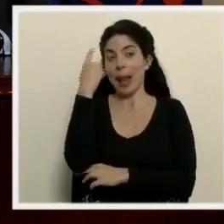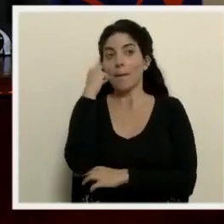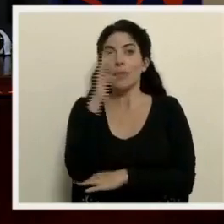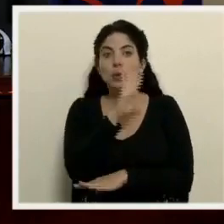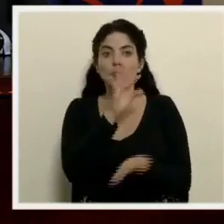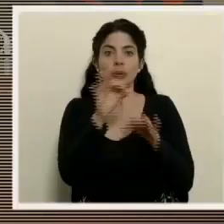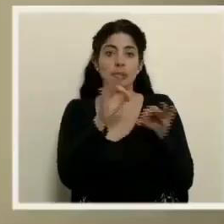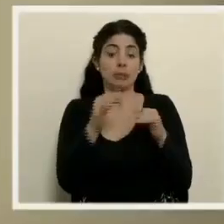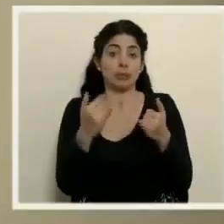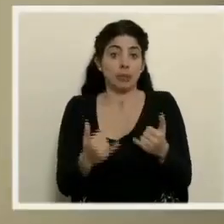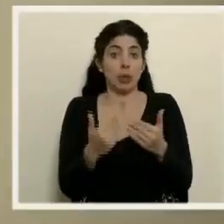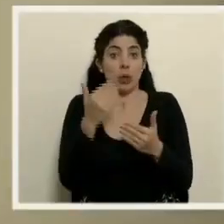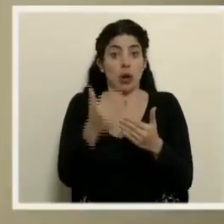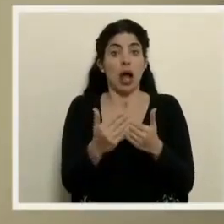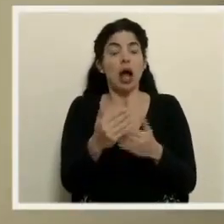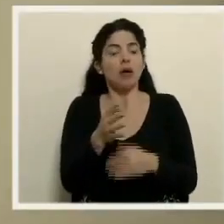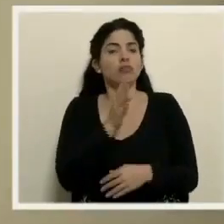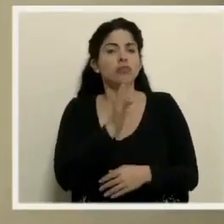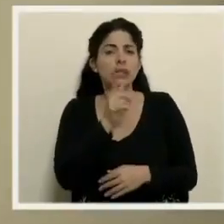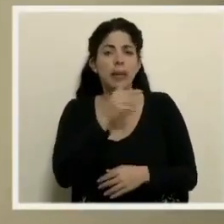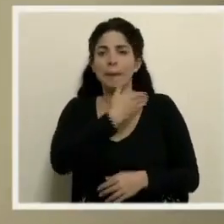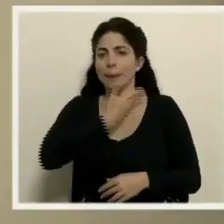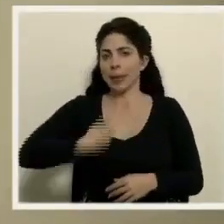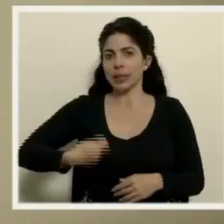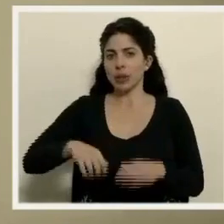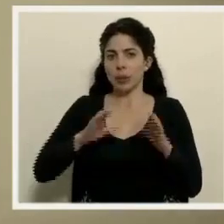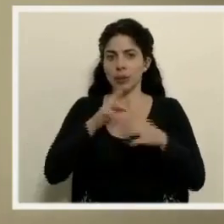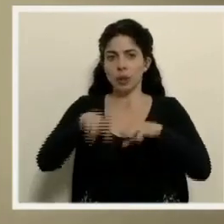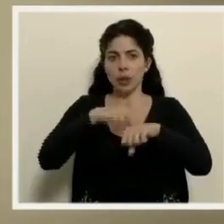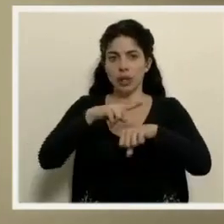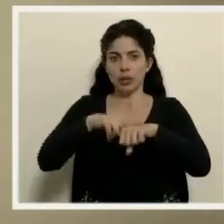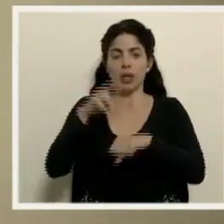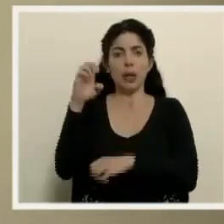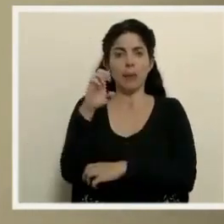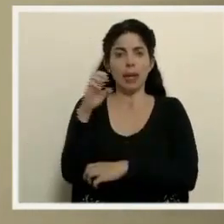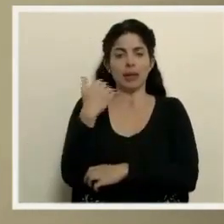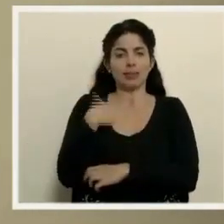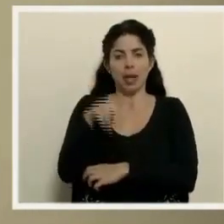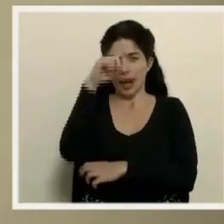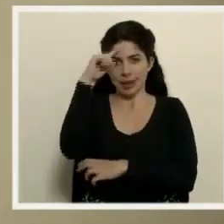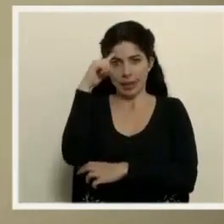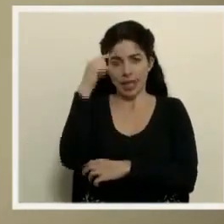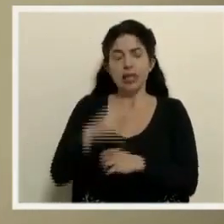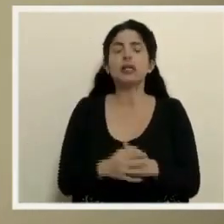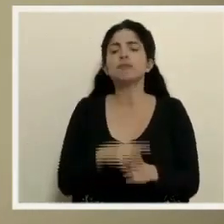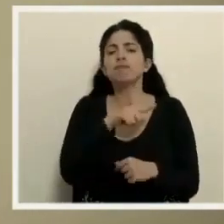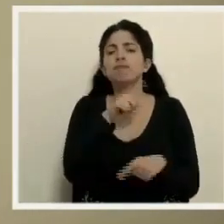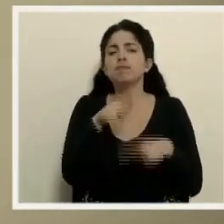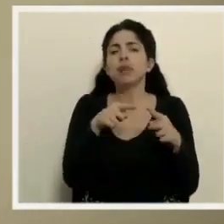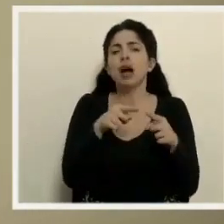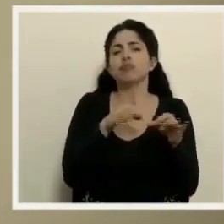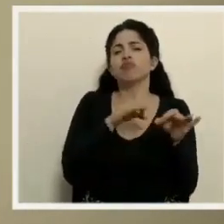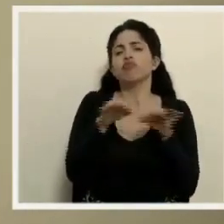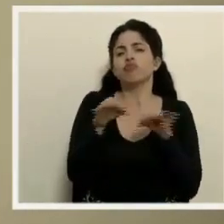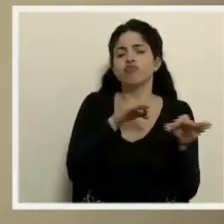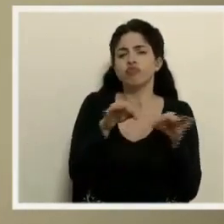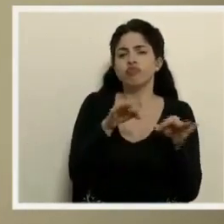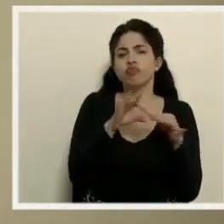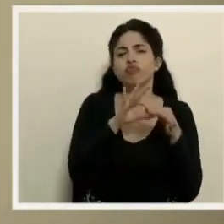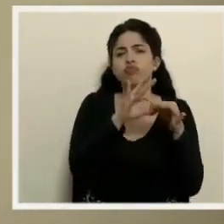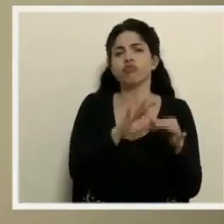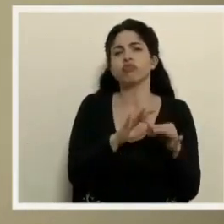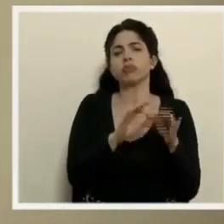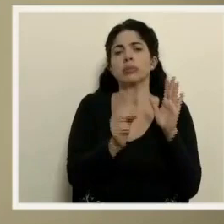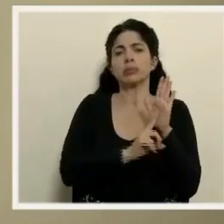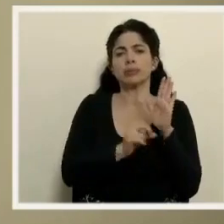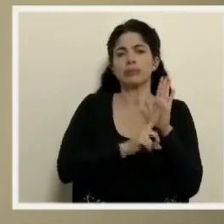por el detalle. A continuación, escuchamos al Presidente de la Comisión Nacional de Emergencias, el señor Alexander Solís, quien nos dará el detalle de las